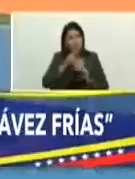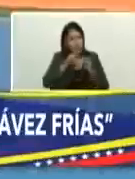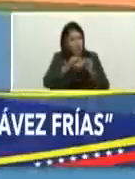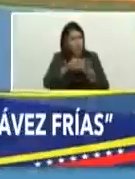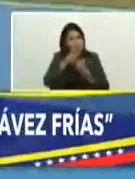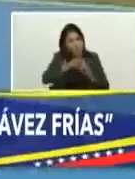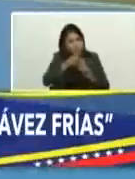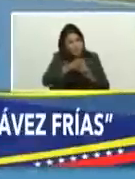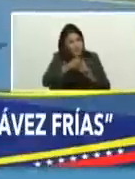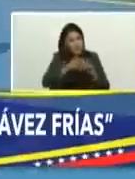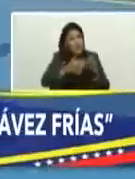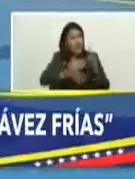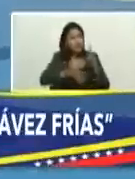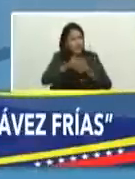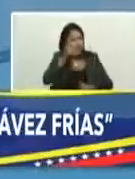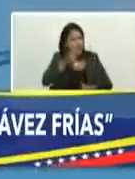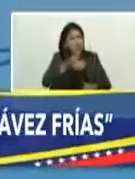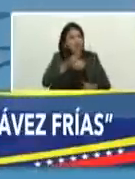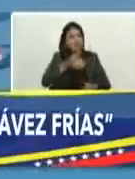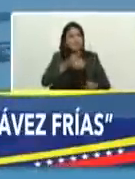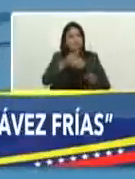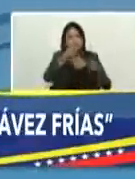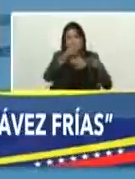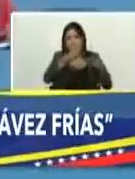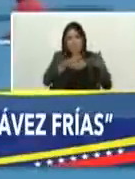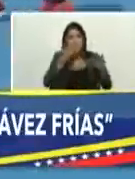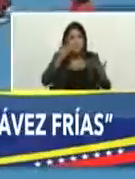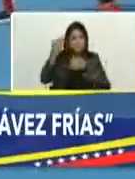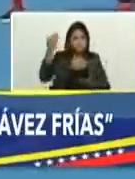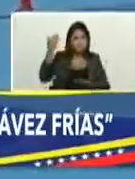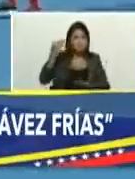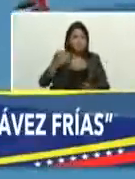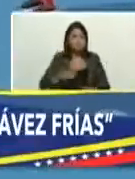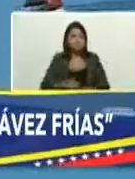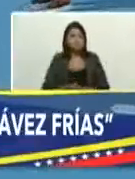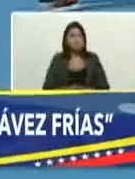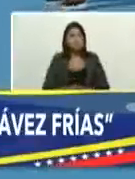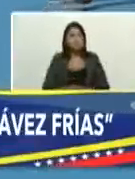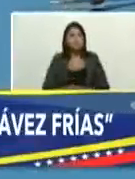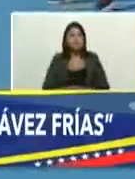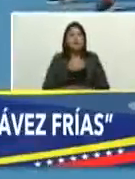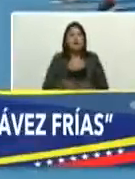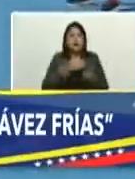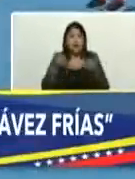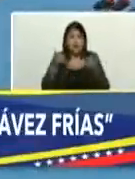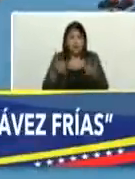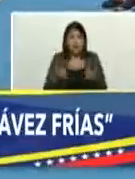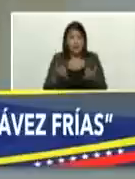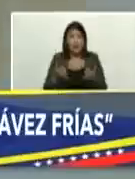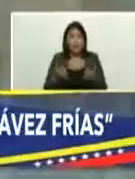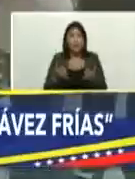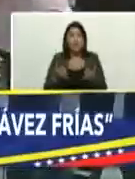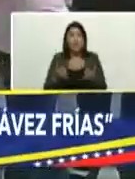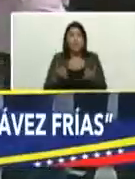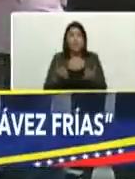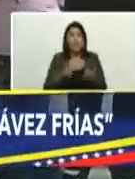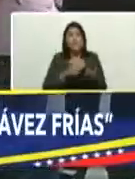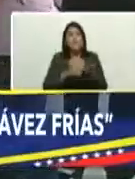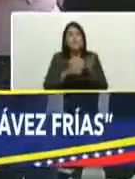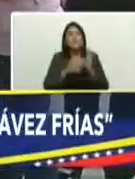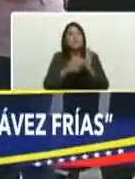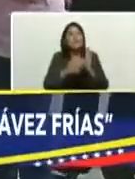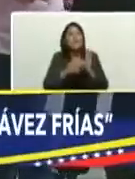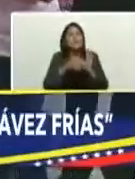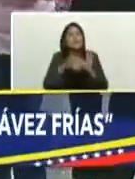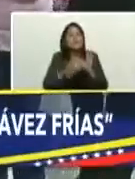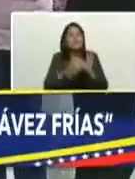nuestro pueblo, que es lo más importante. Y bueno, vamos a proceder, presidente, a develar aquí, ¿verdad?, develar esta